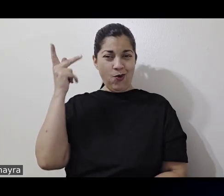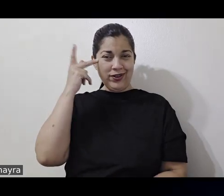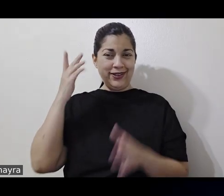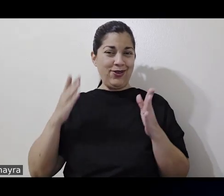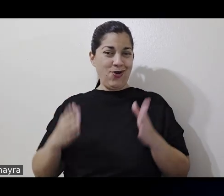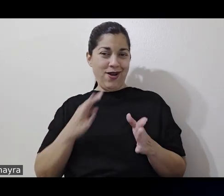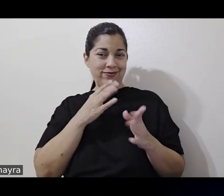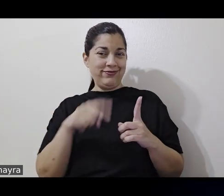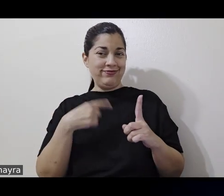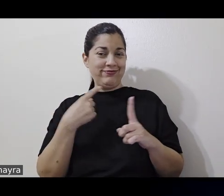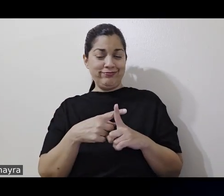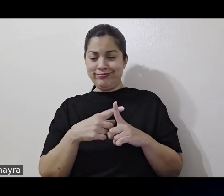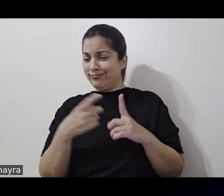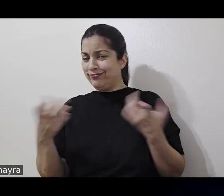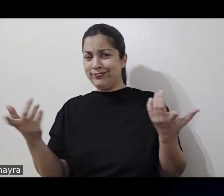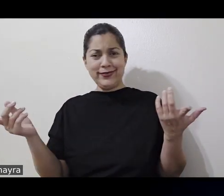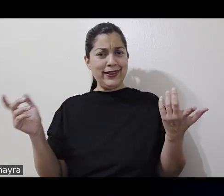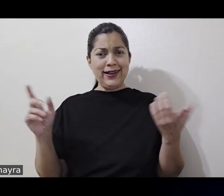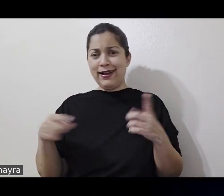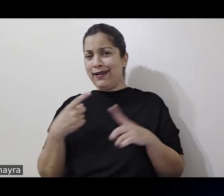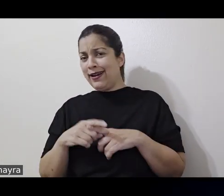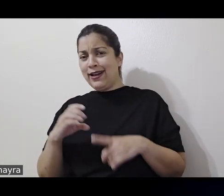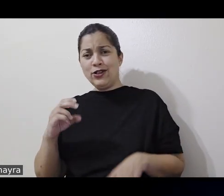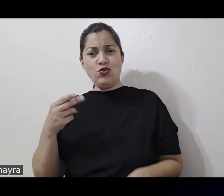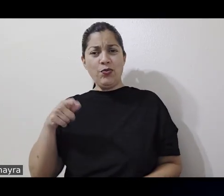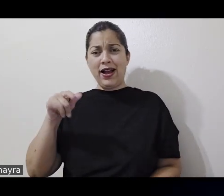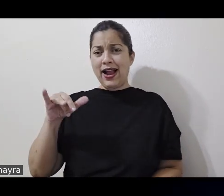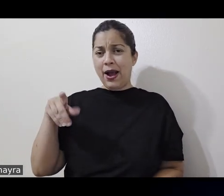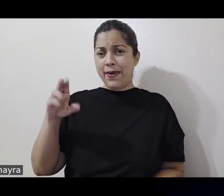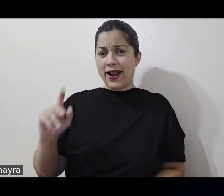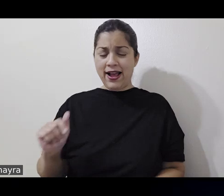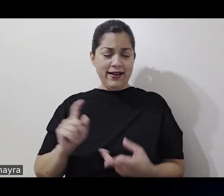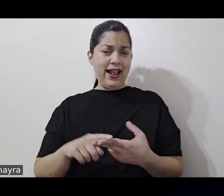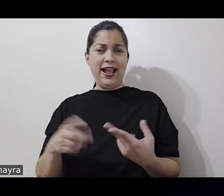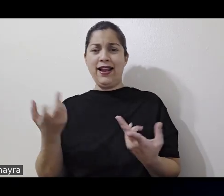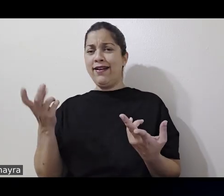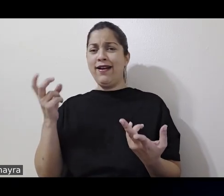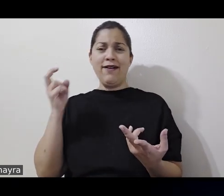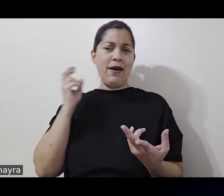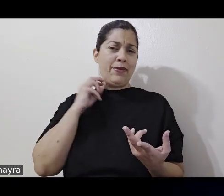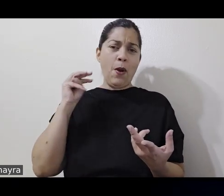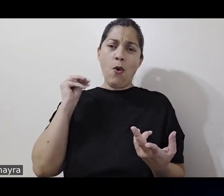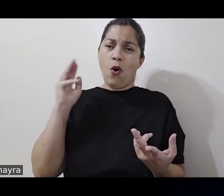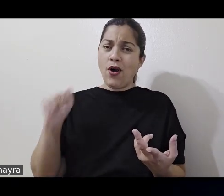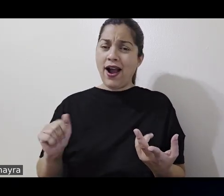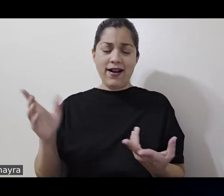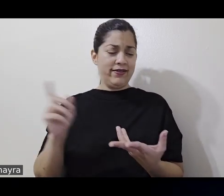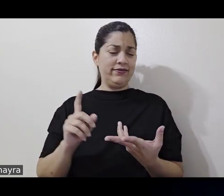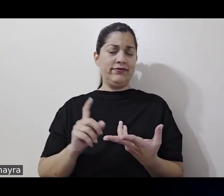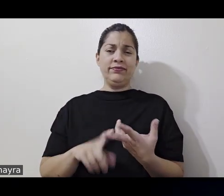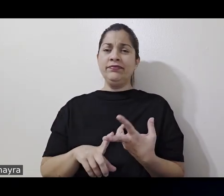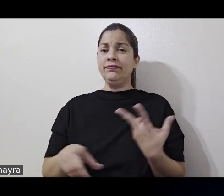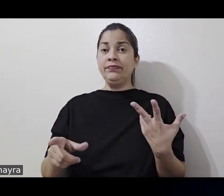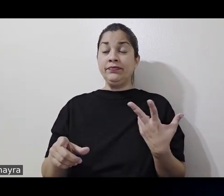hablando sobre todas estas figuras del chupacabra, de vampiro de Moca, del garadiábolo. Sí. Y de